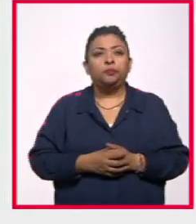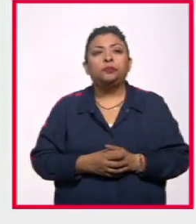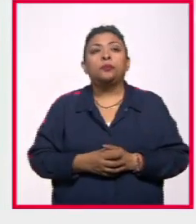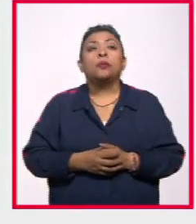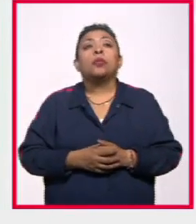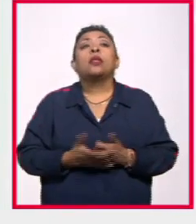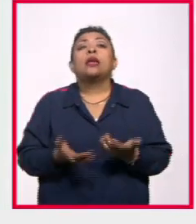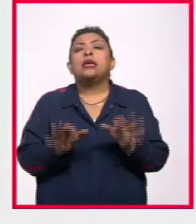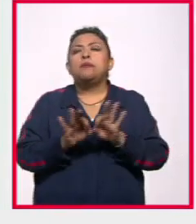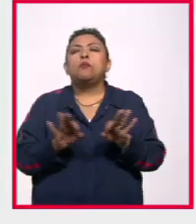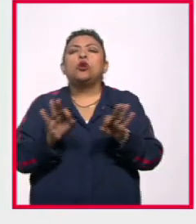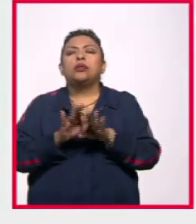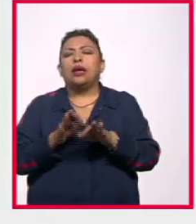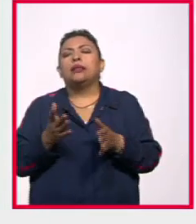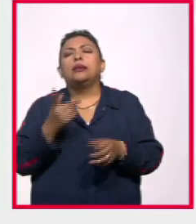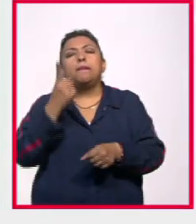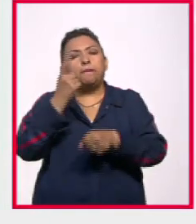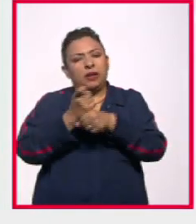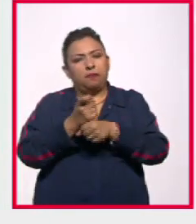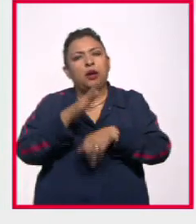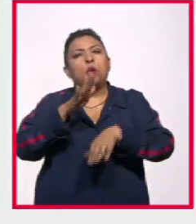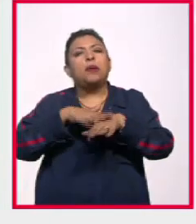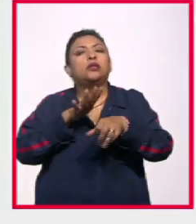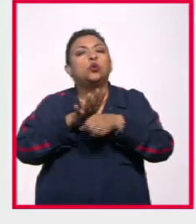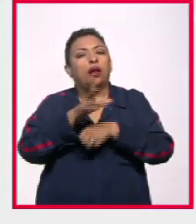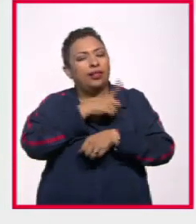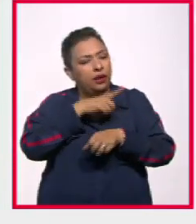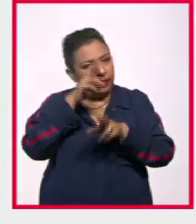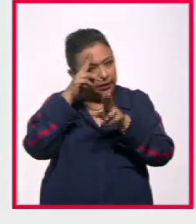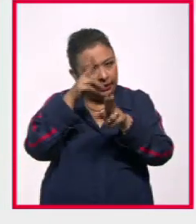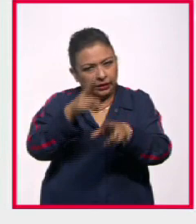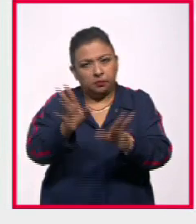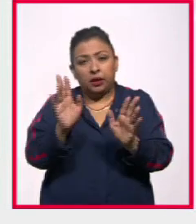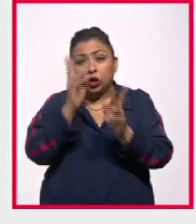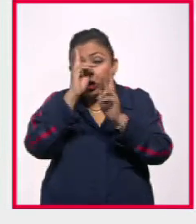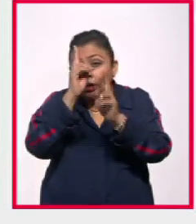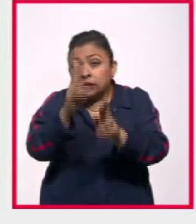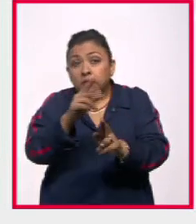it was important, first and foremost, to have respect. Respect for the